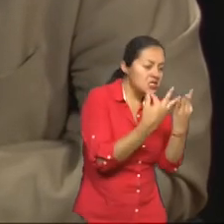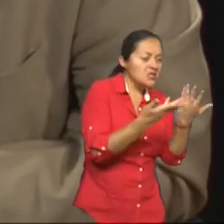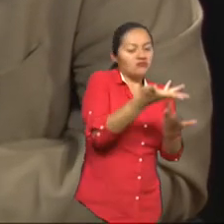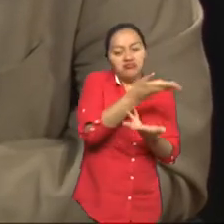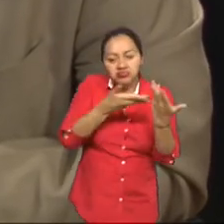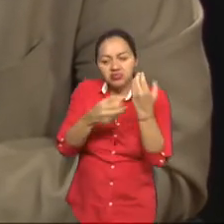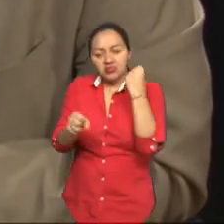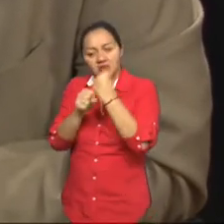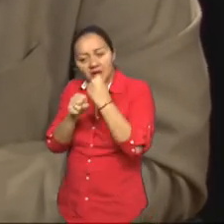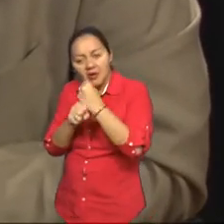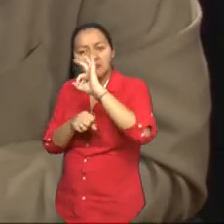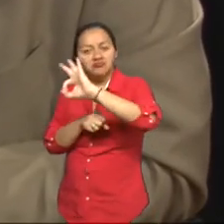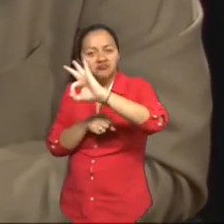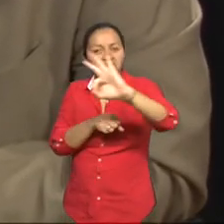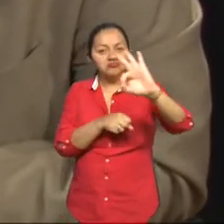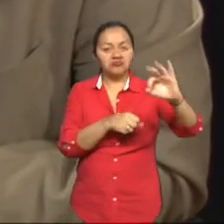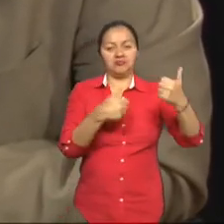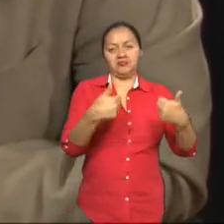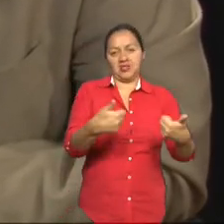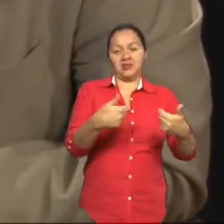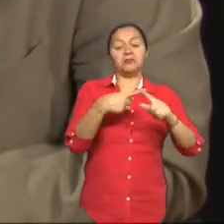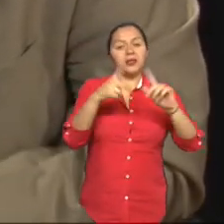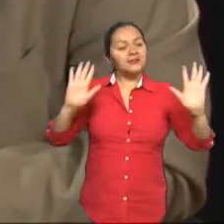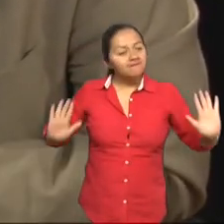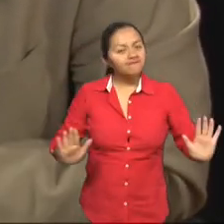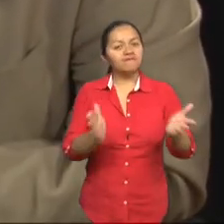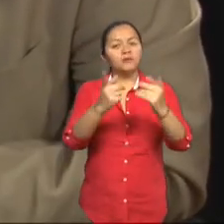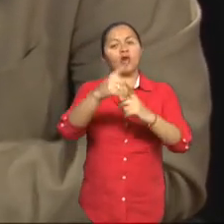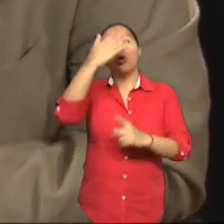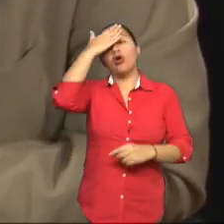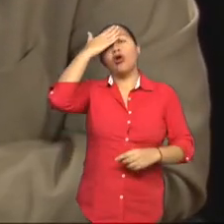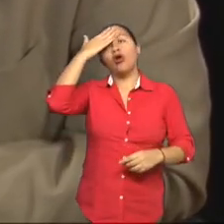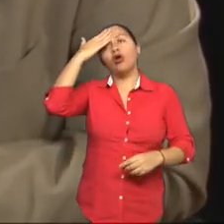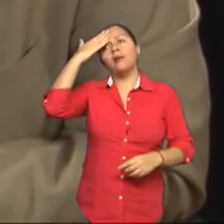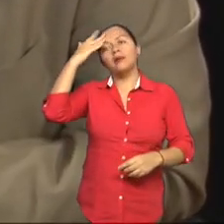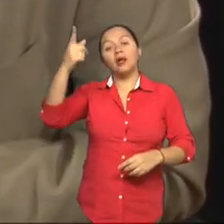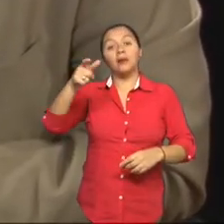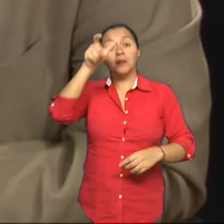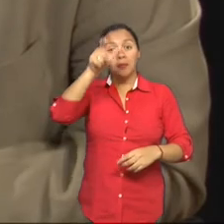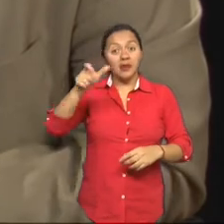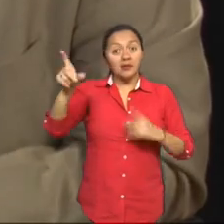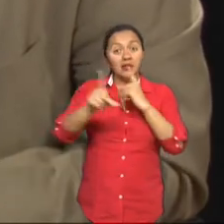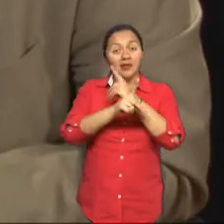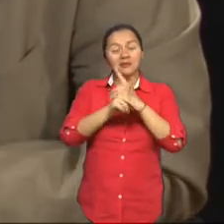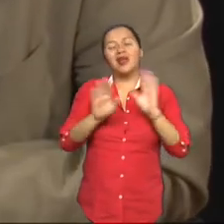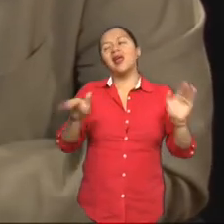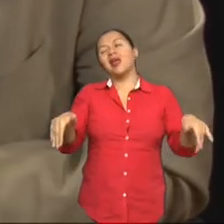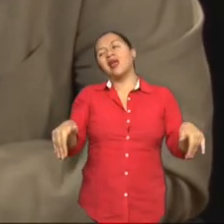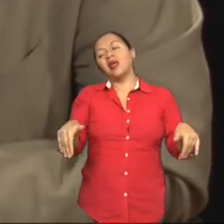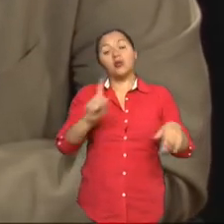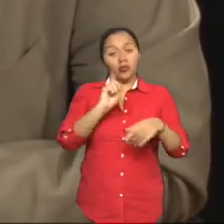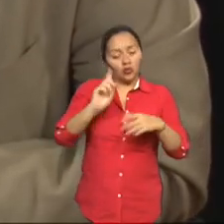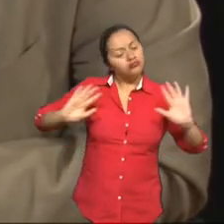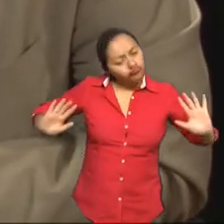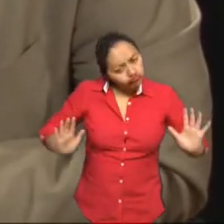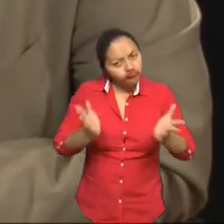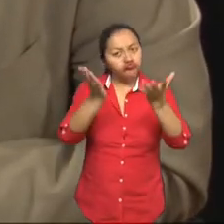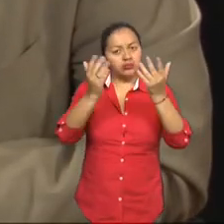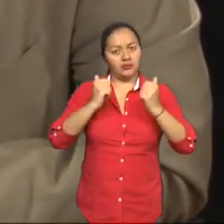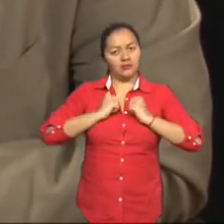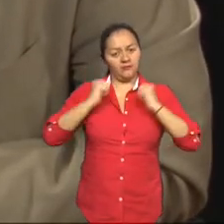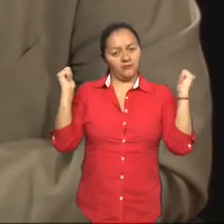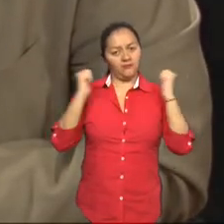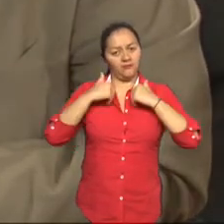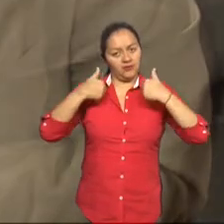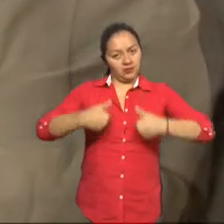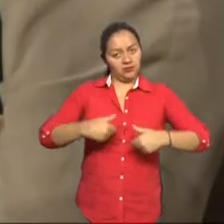bien tu trabajo, y es lo que también estamos fomentando, que no se olviden, especialmente las personas con discapacidad, de hacer una actividad física. Ustedes